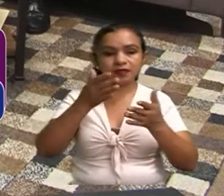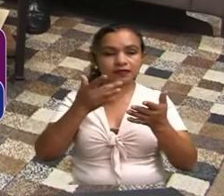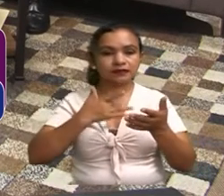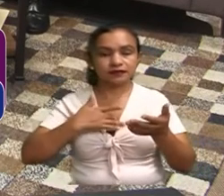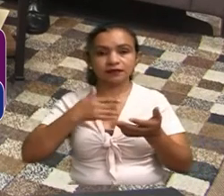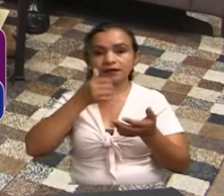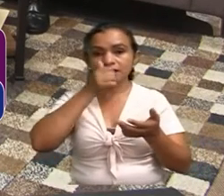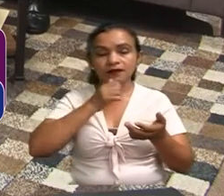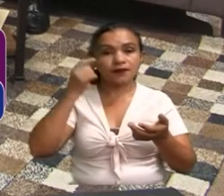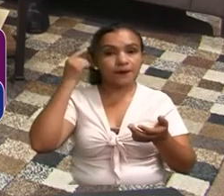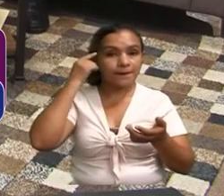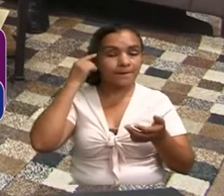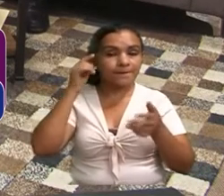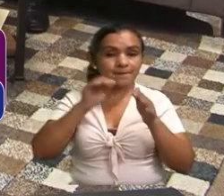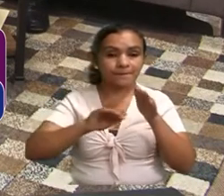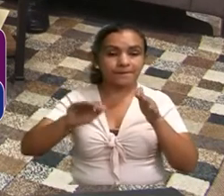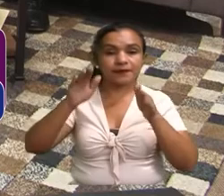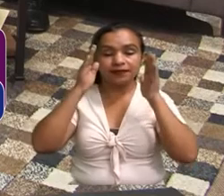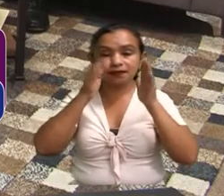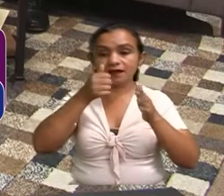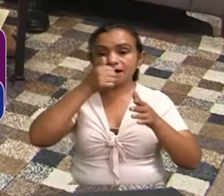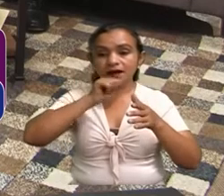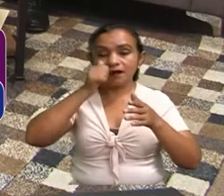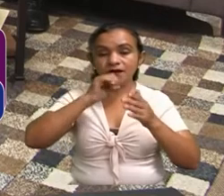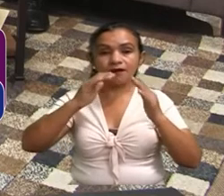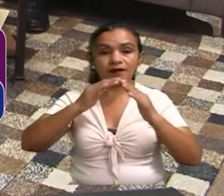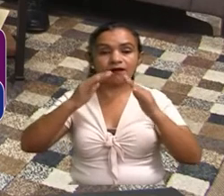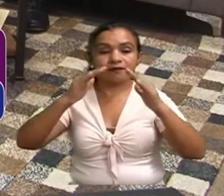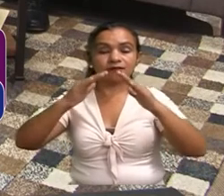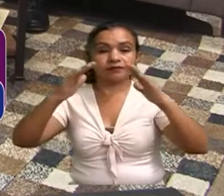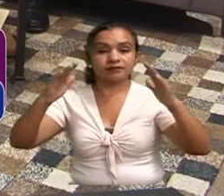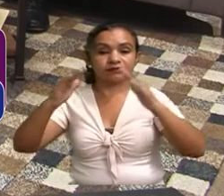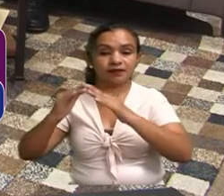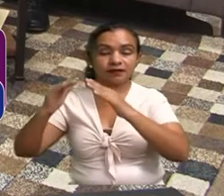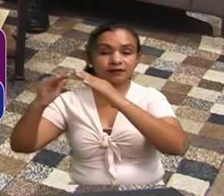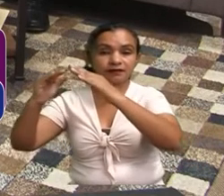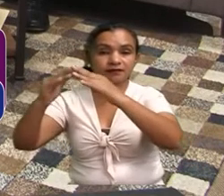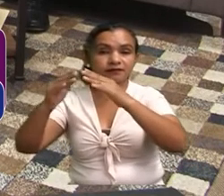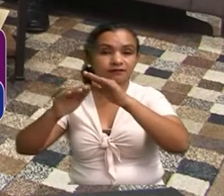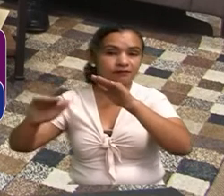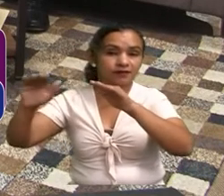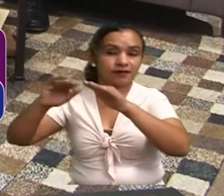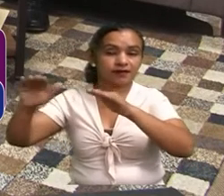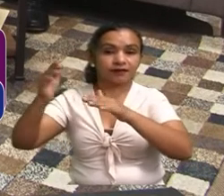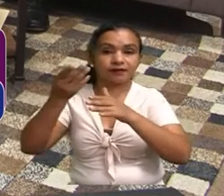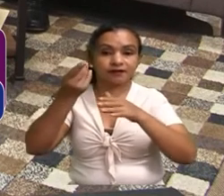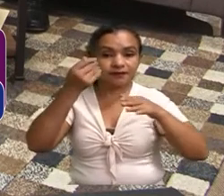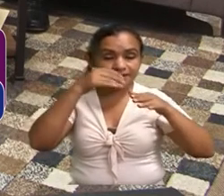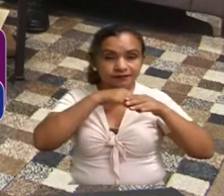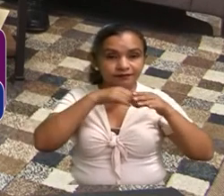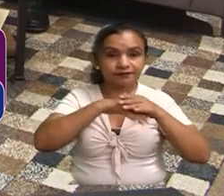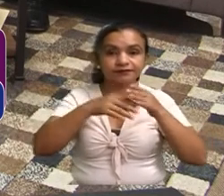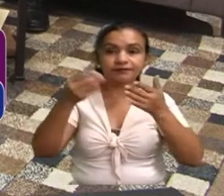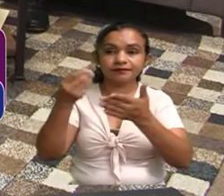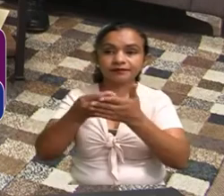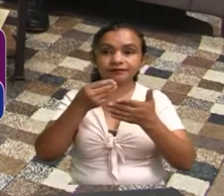que pensar de que tienen que ampliar la cobertura y hay ahorro, y ellos en algunos casos han